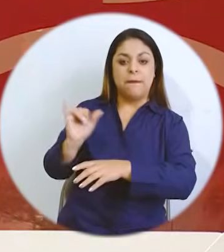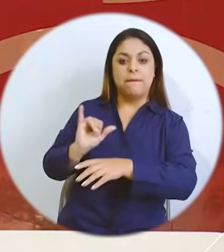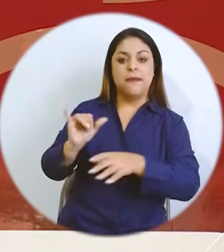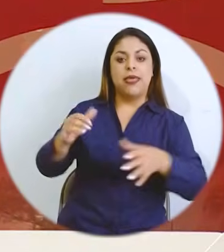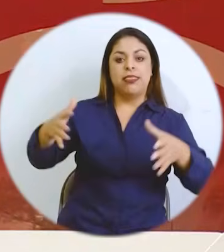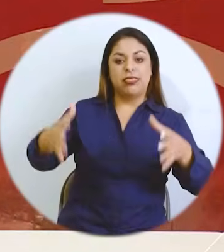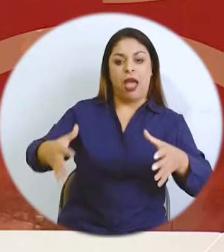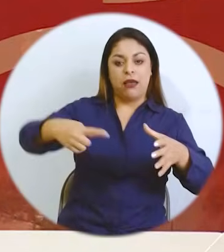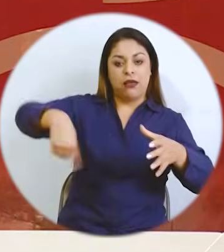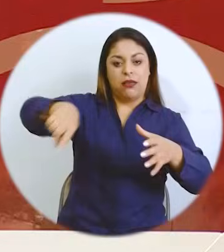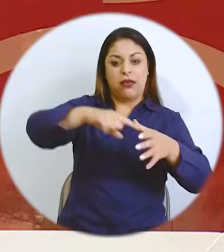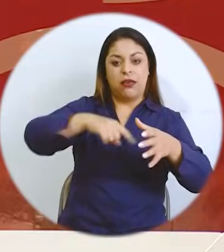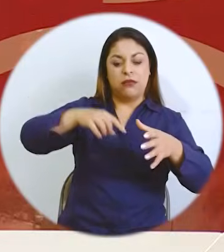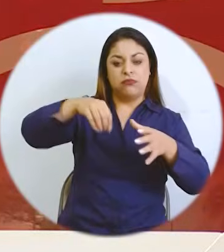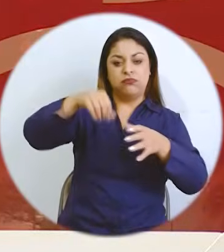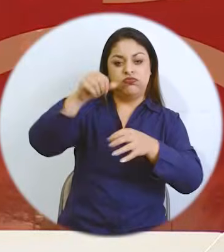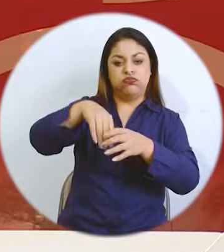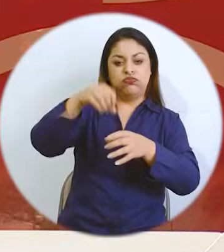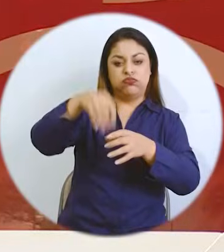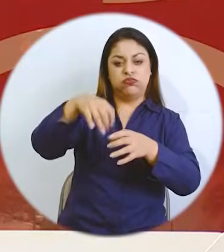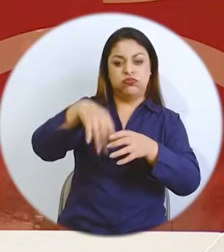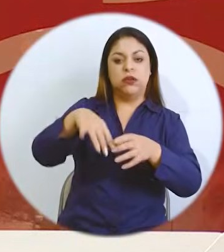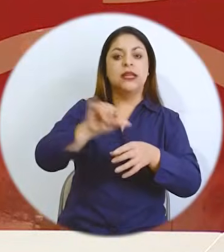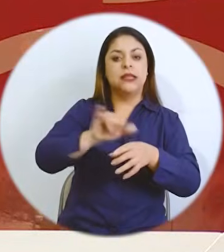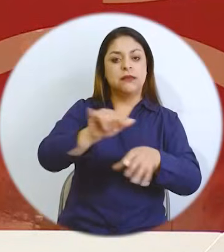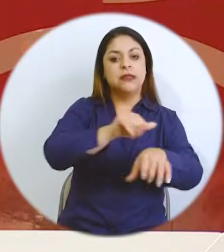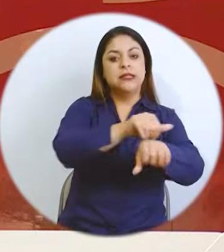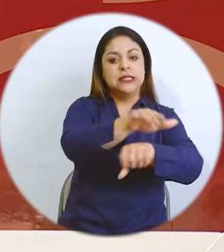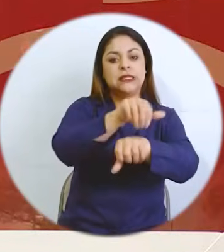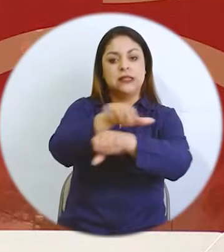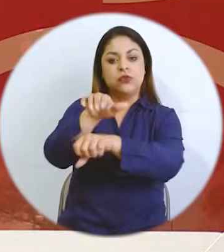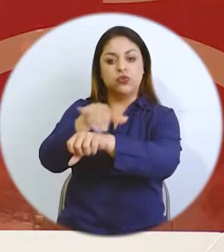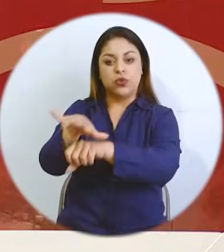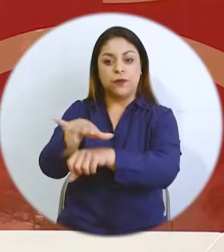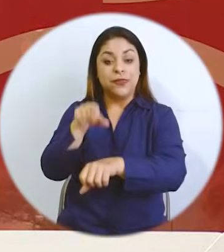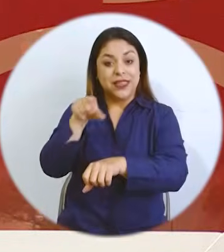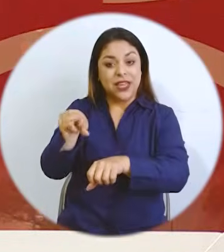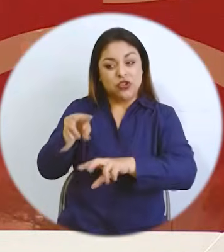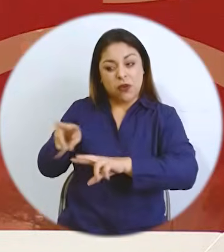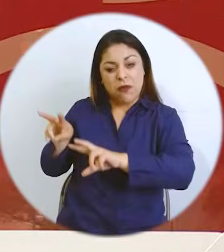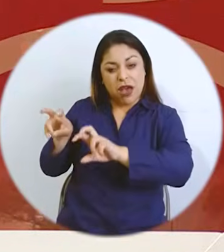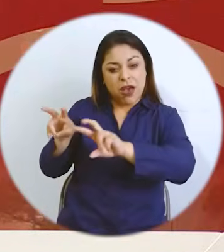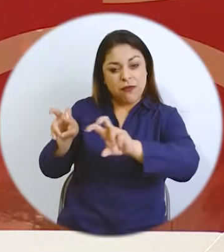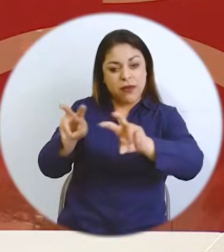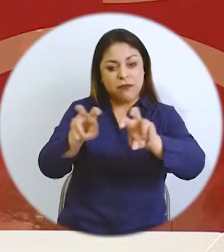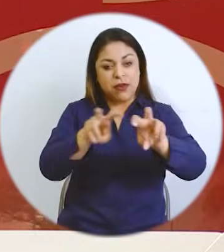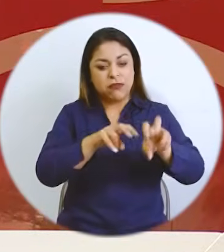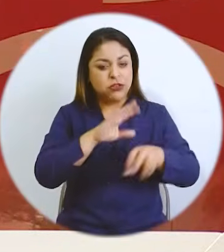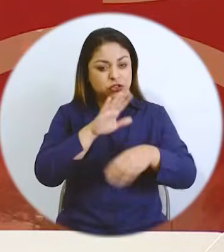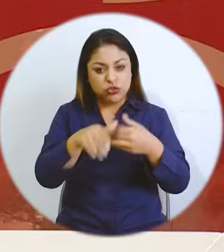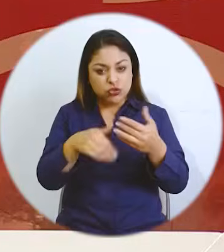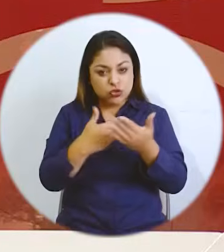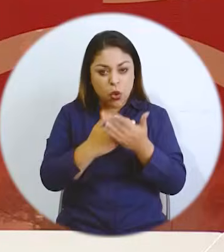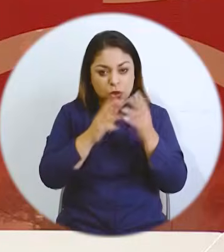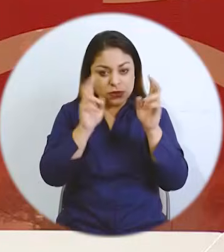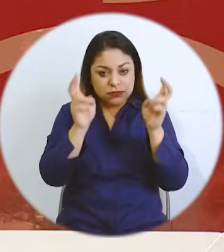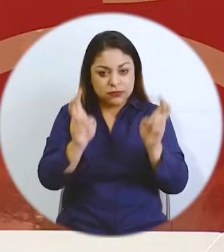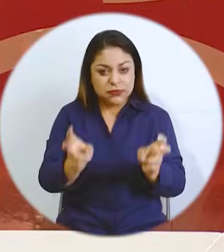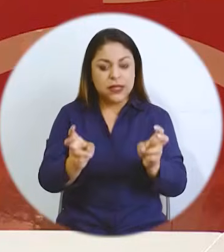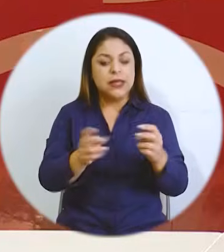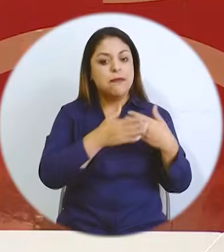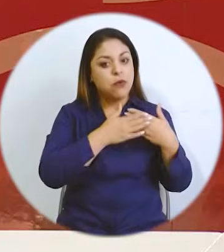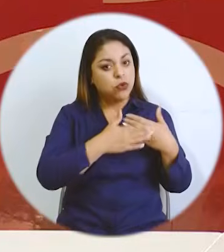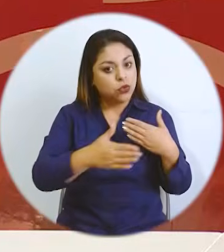la distribución. Y tenemos que empezar a ver eso como un monitoreo que se debe estar implícito en todos los componentes, pero también durante todo el